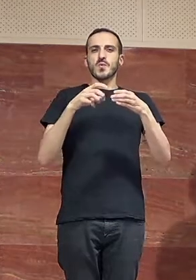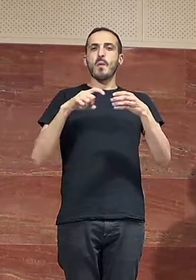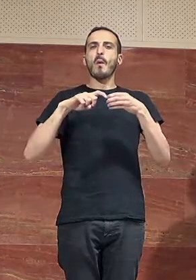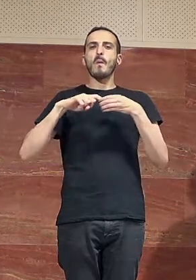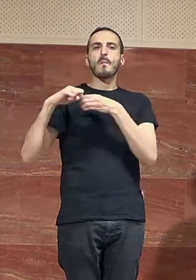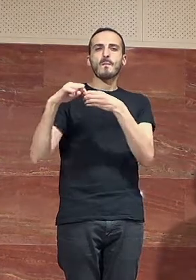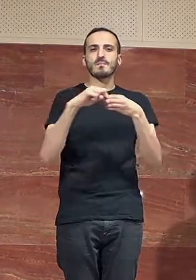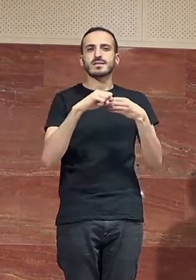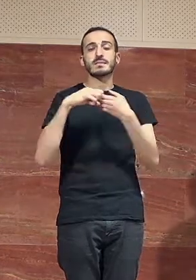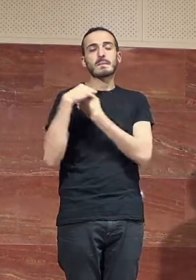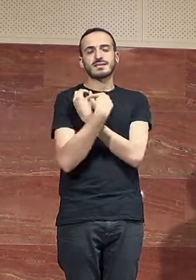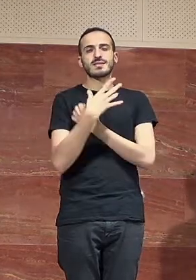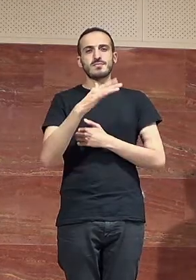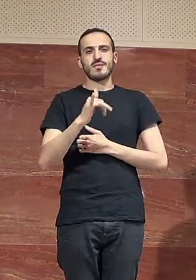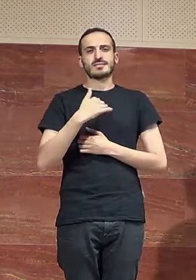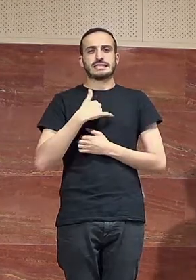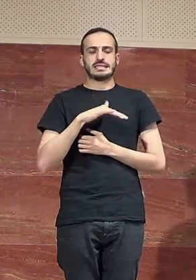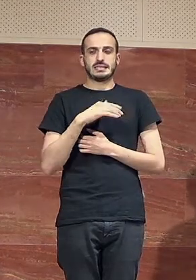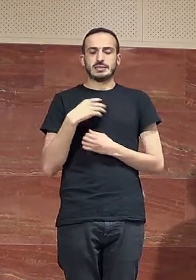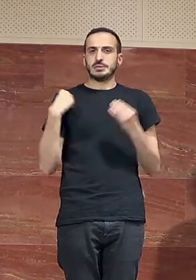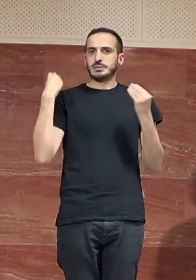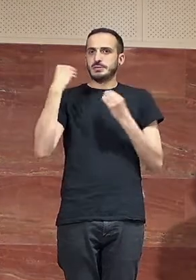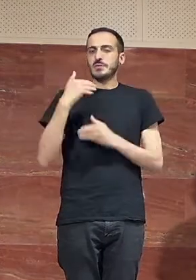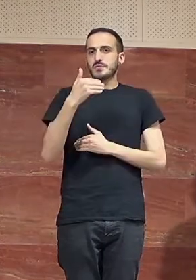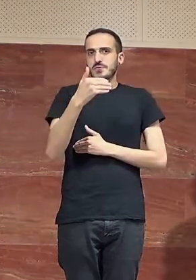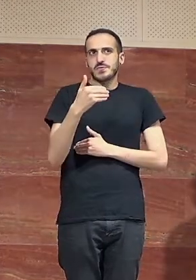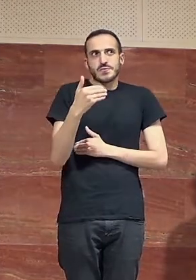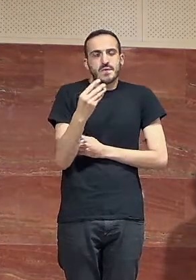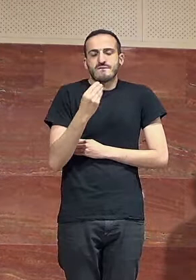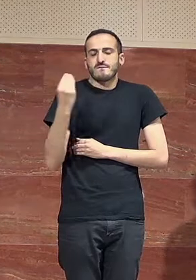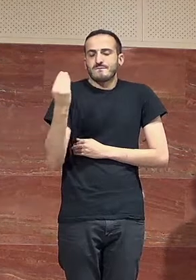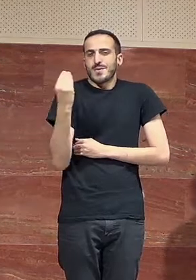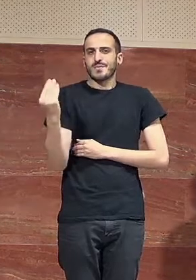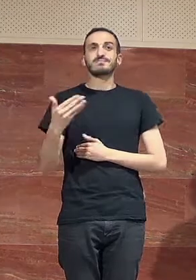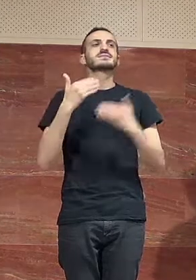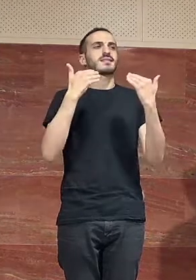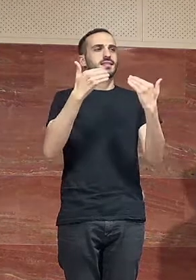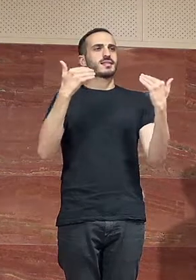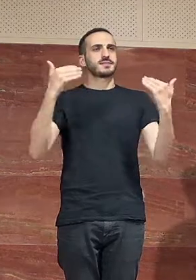Así que, en cualquier caso, yo creo que el futuro será un poquito mejor. Bueno, muchas gracias.